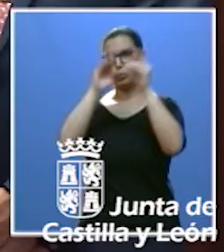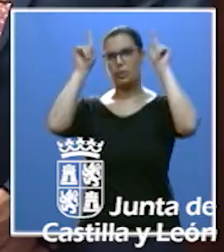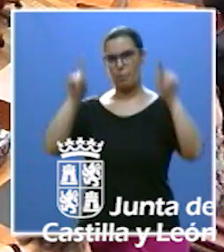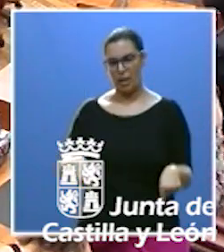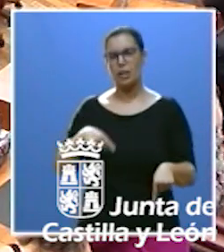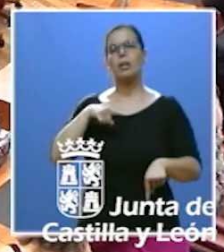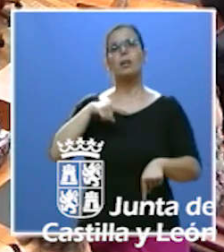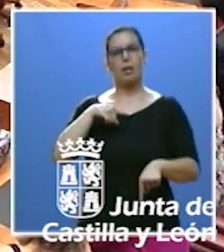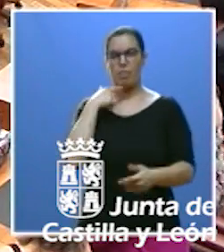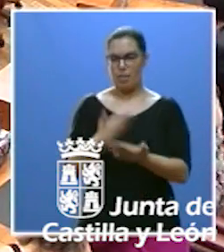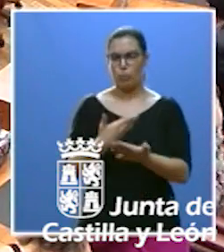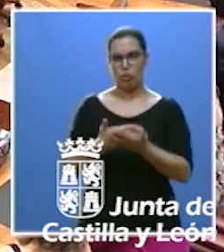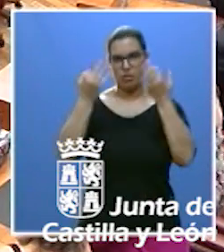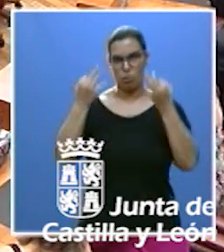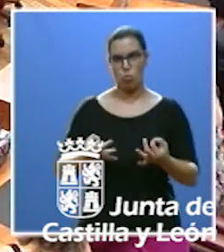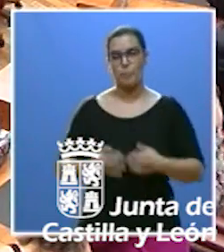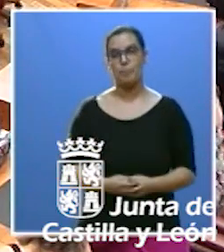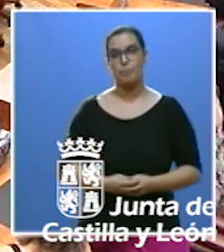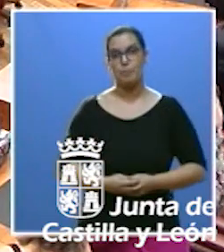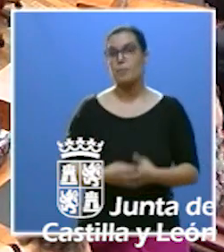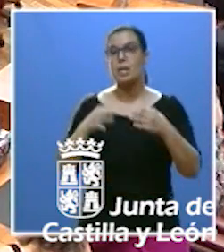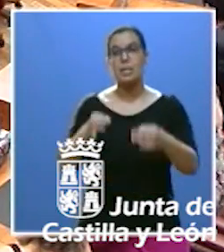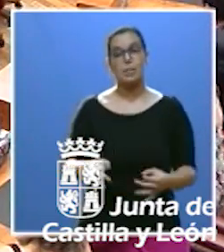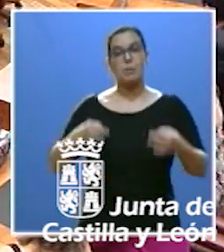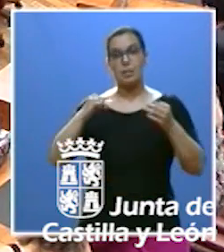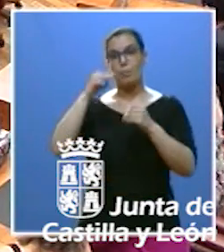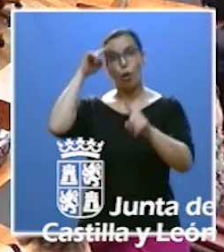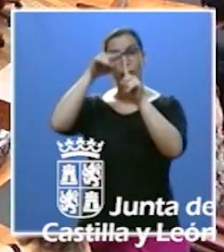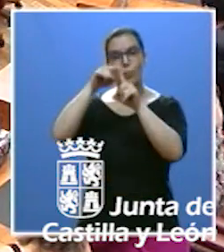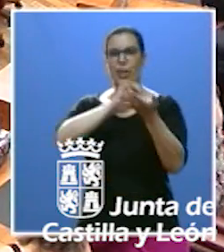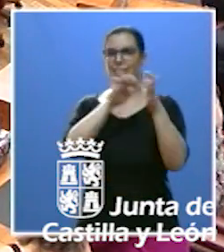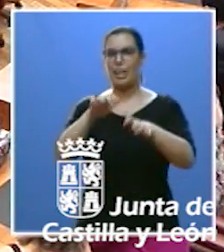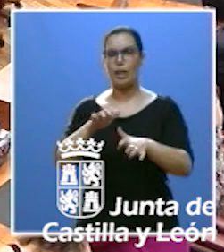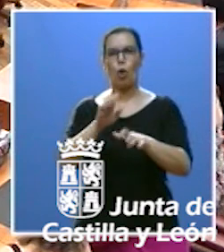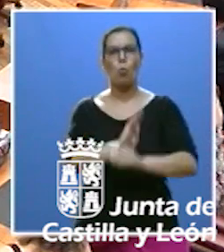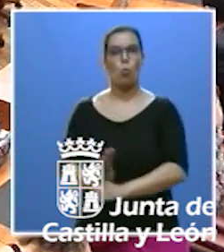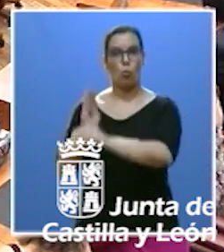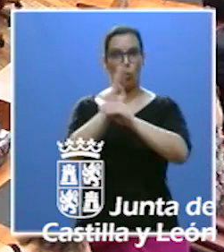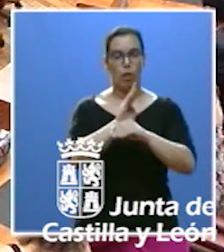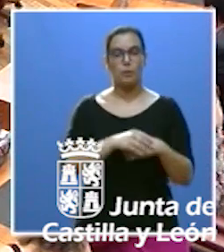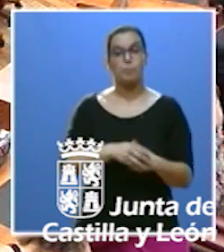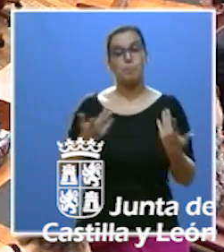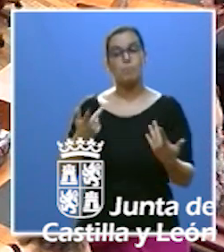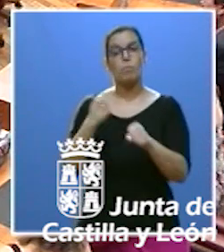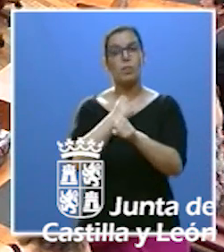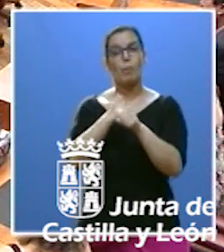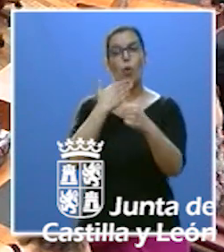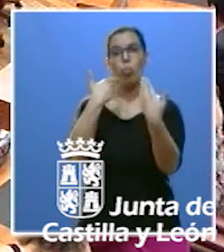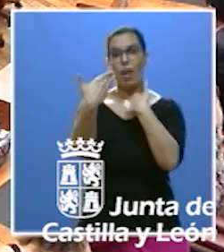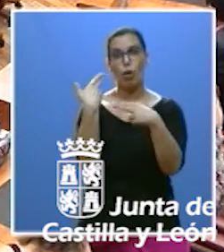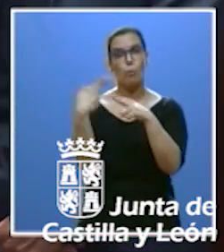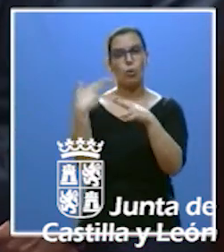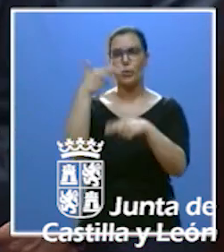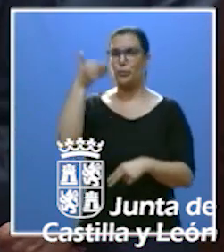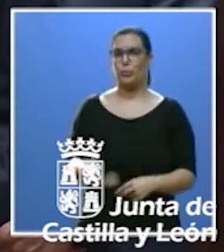y lo van a demostrar. Será siempre por el bien de Castilla y León. En esa tarea, el diálogo político es